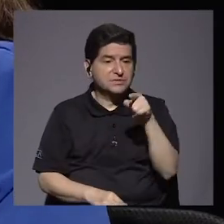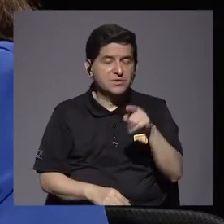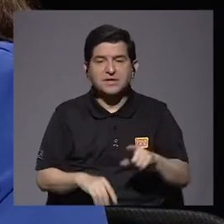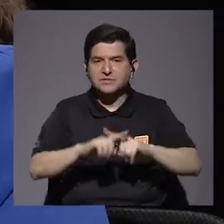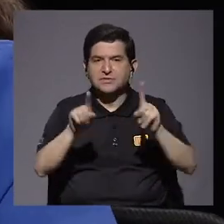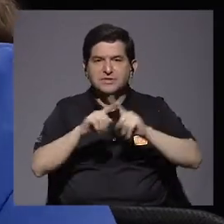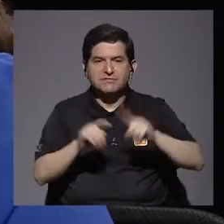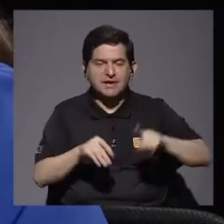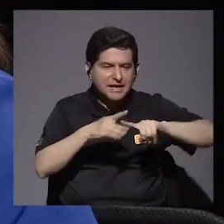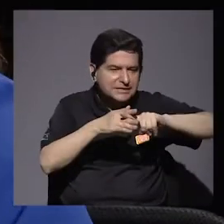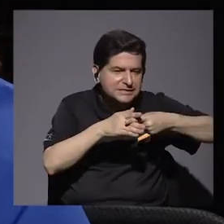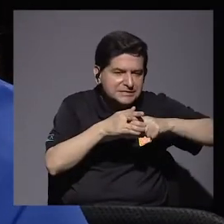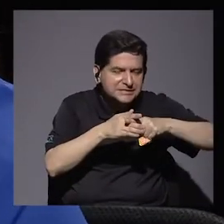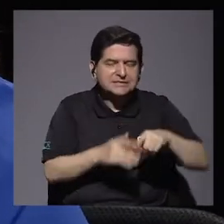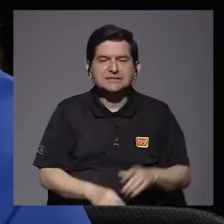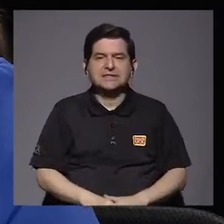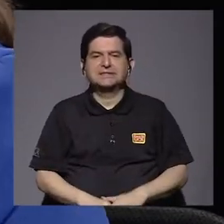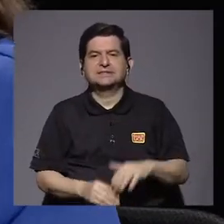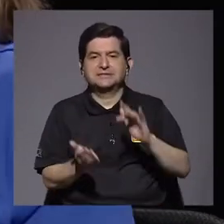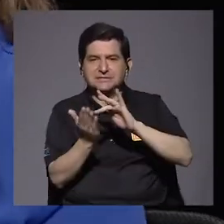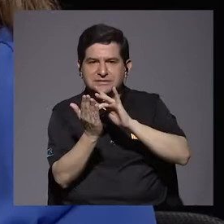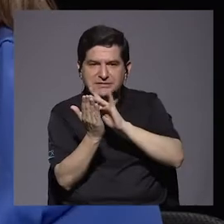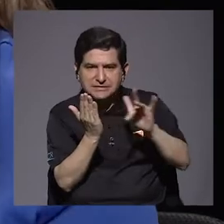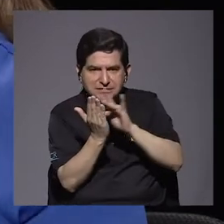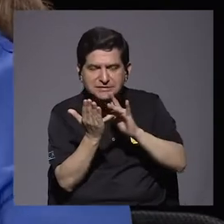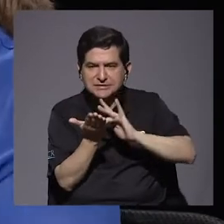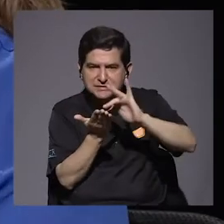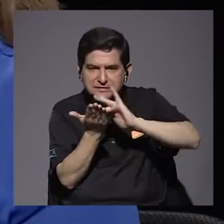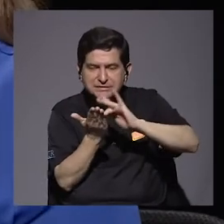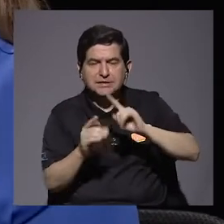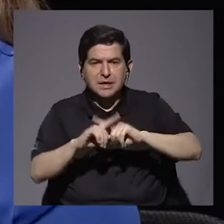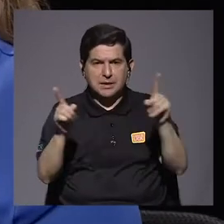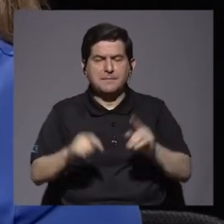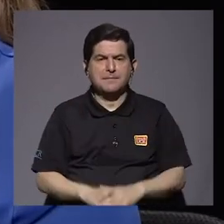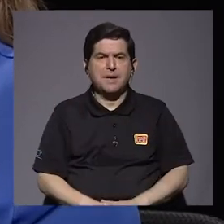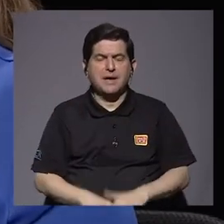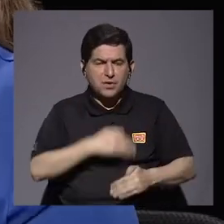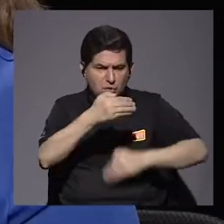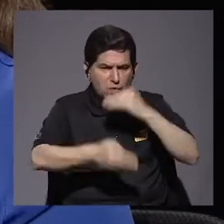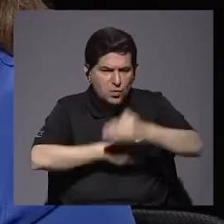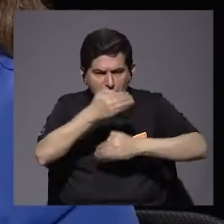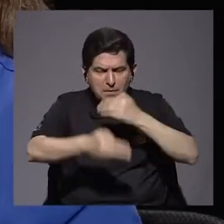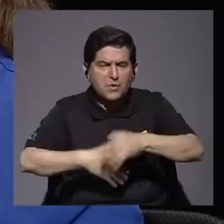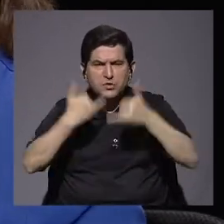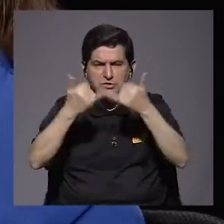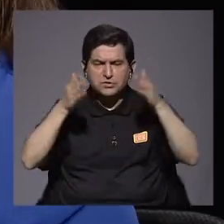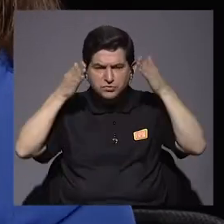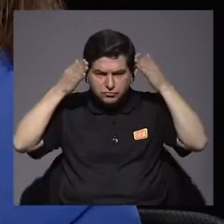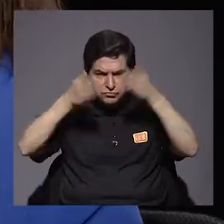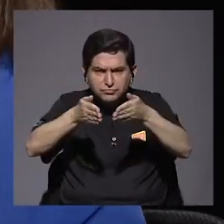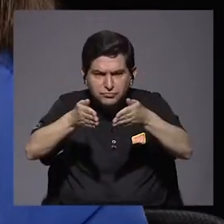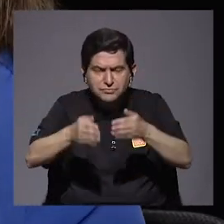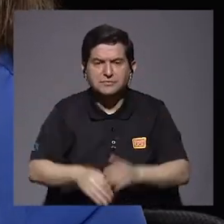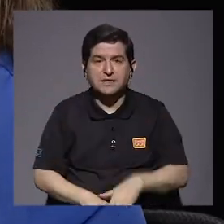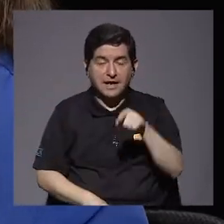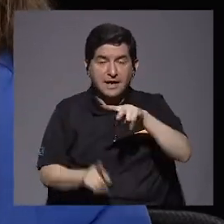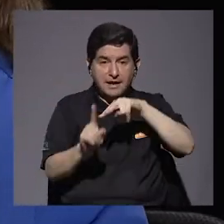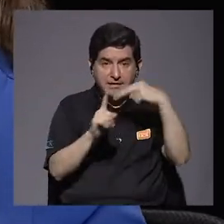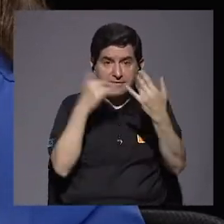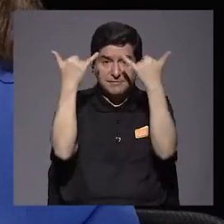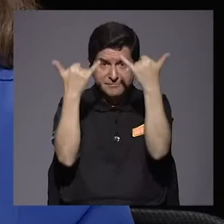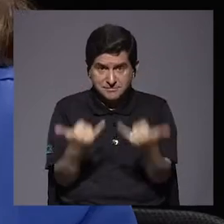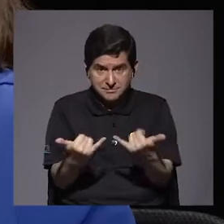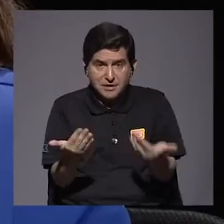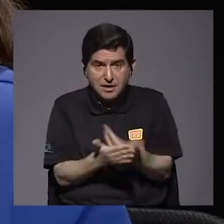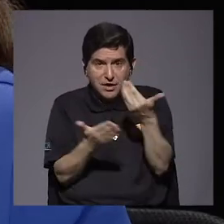pero que esa es la manera en que estamos en este momento enfocando muchos de los procesos. Entonces, desde esa perspectiva, ya